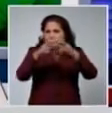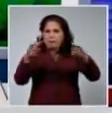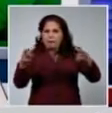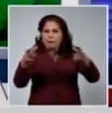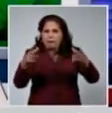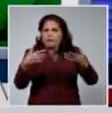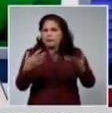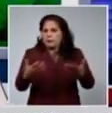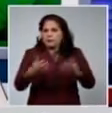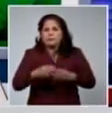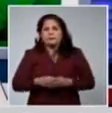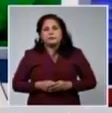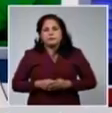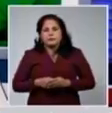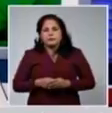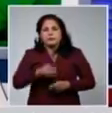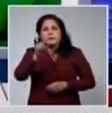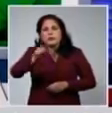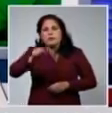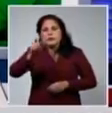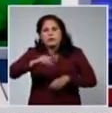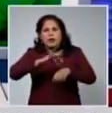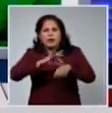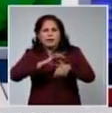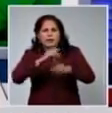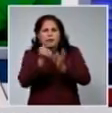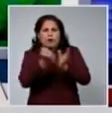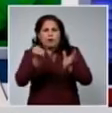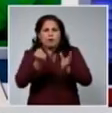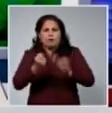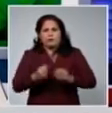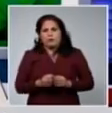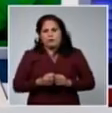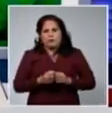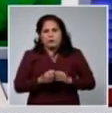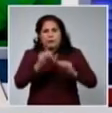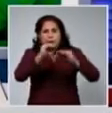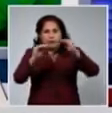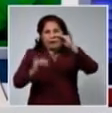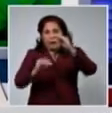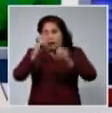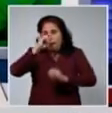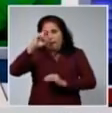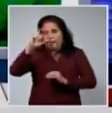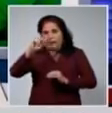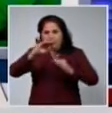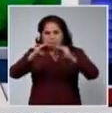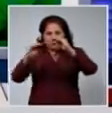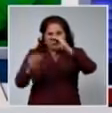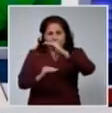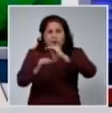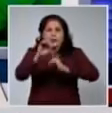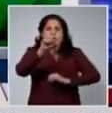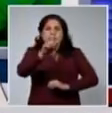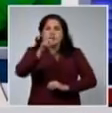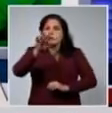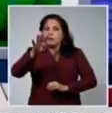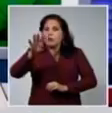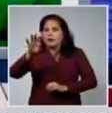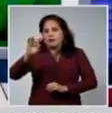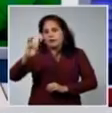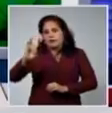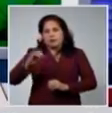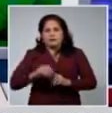de paciente diabética de menores de 20 años estamos hablando de 147